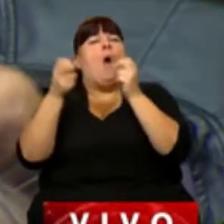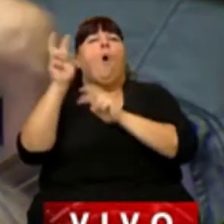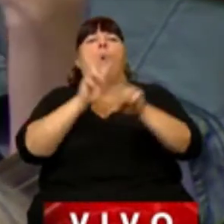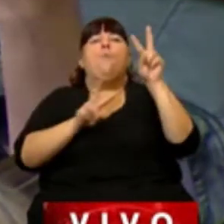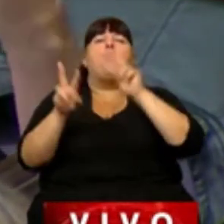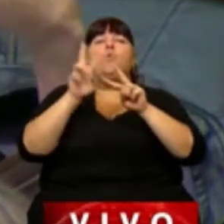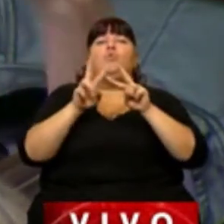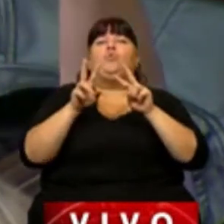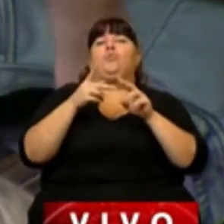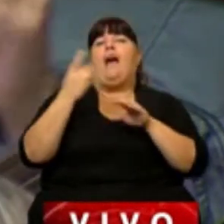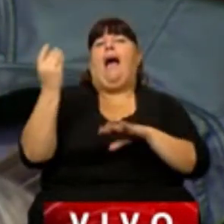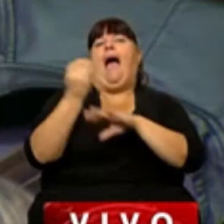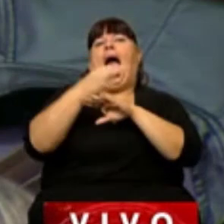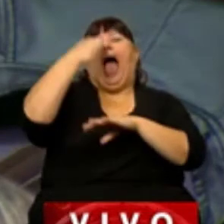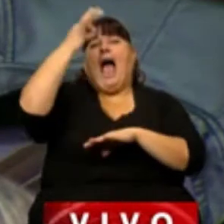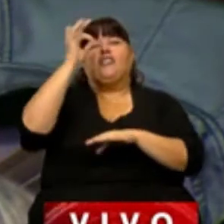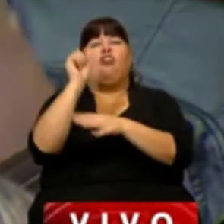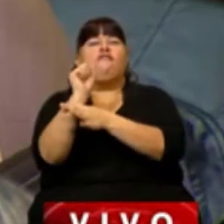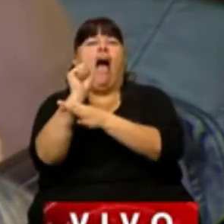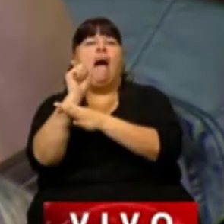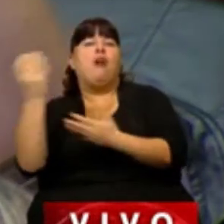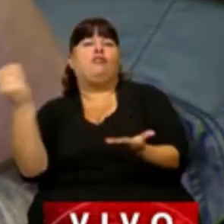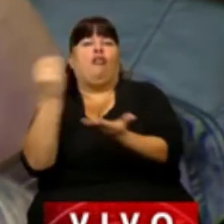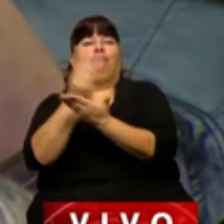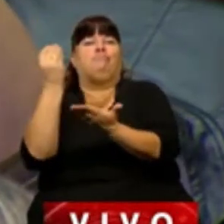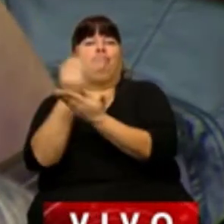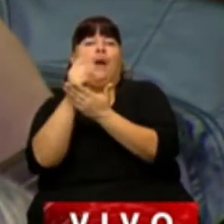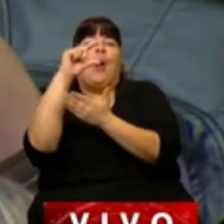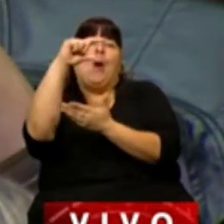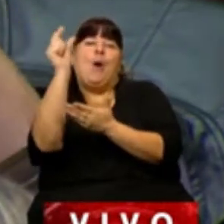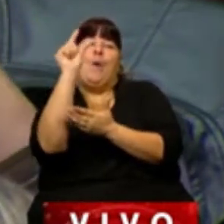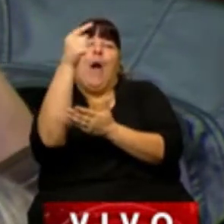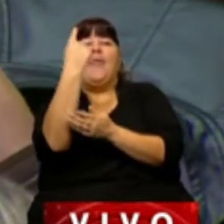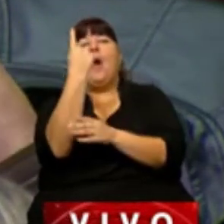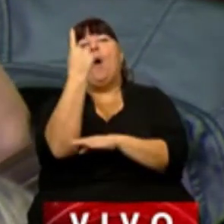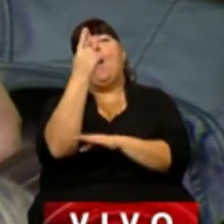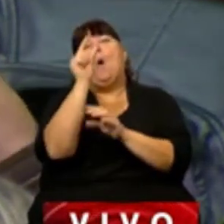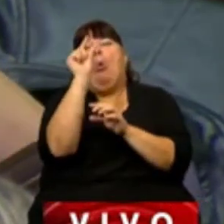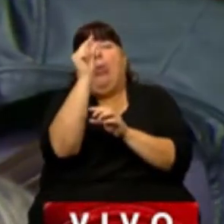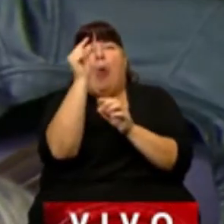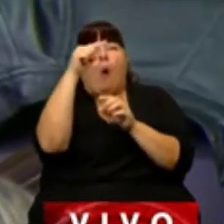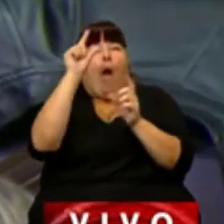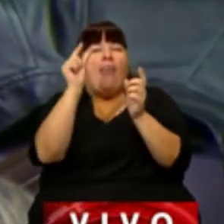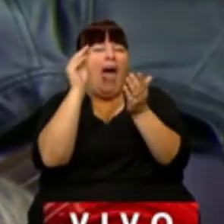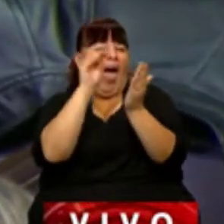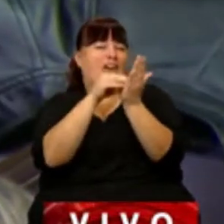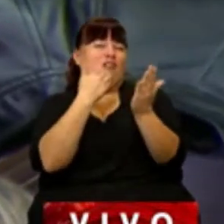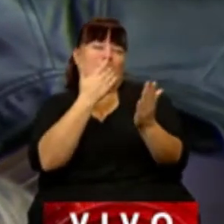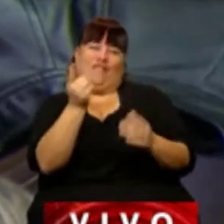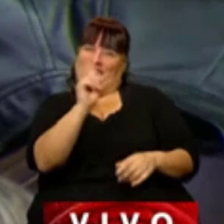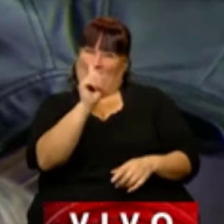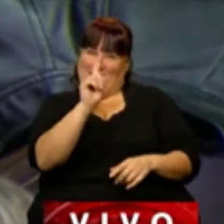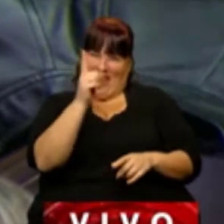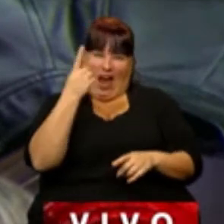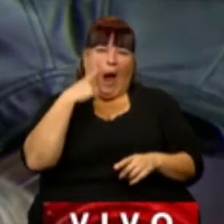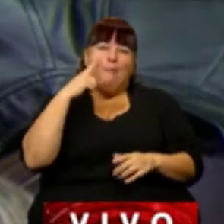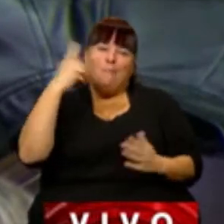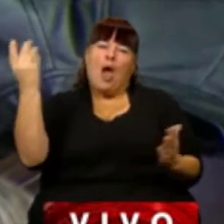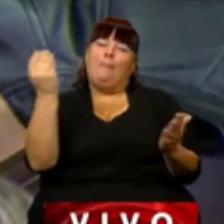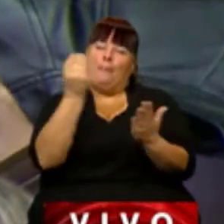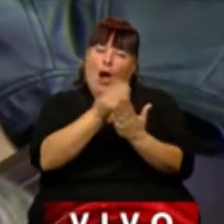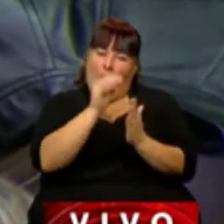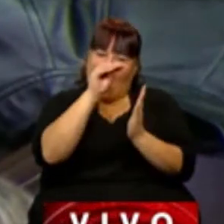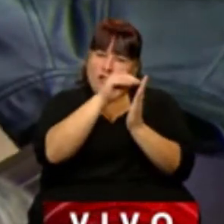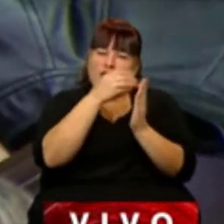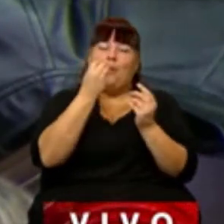buscar actores, actrices famosas para poner en el cuadradito de un milímetro? No, no es casualidad.